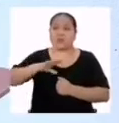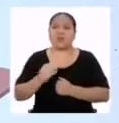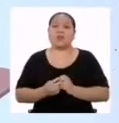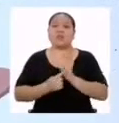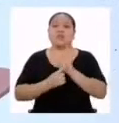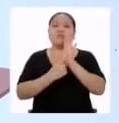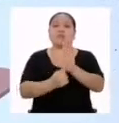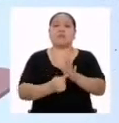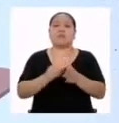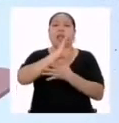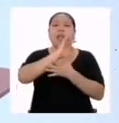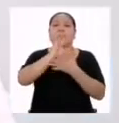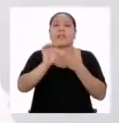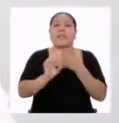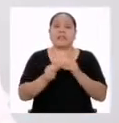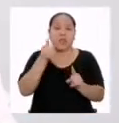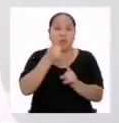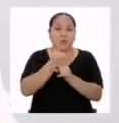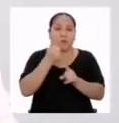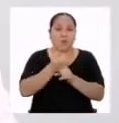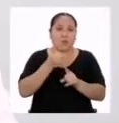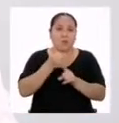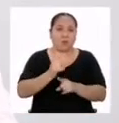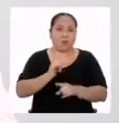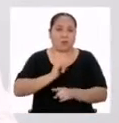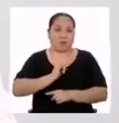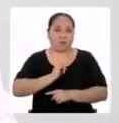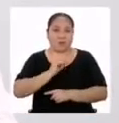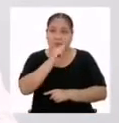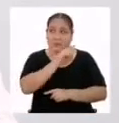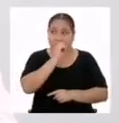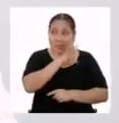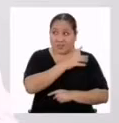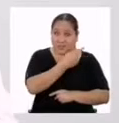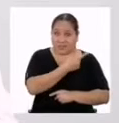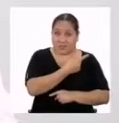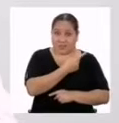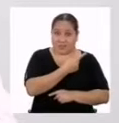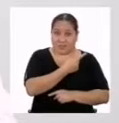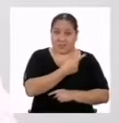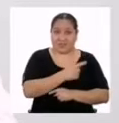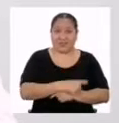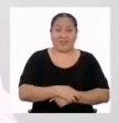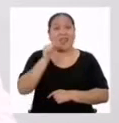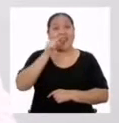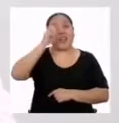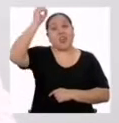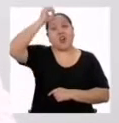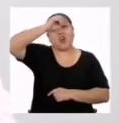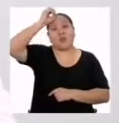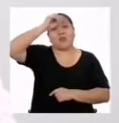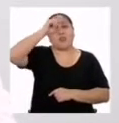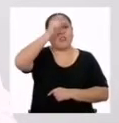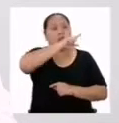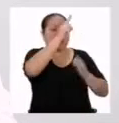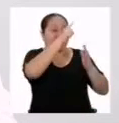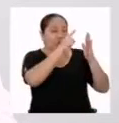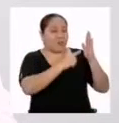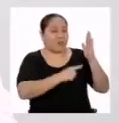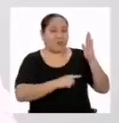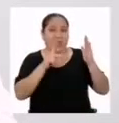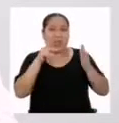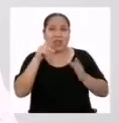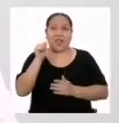y constituyen nuestra identidad. ¿Escucharon lo que acaba de decir Yanira? Opinó sobre el contenido del texto de